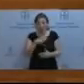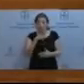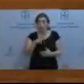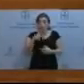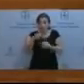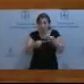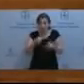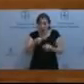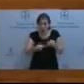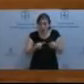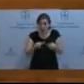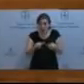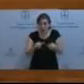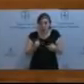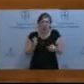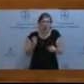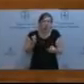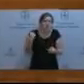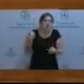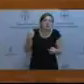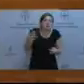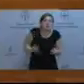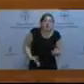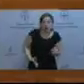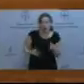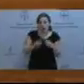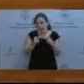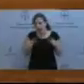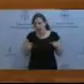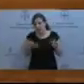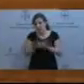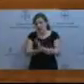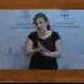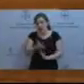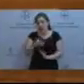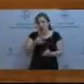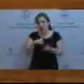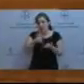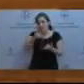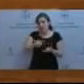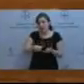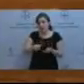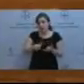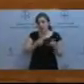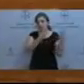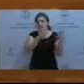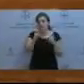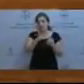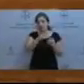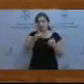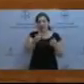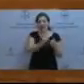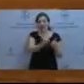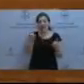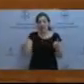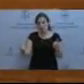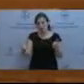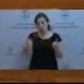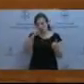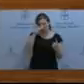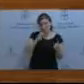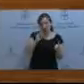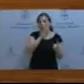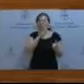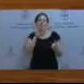familias multimillonarias asturianas, o sea, aquel matrimonio en el que sus dos miembros cobra 600 euros al mes cada uno, o aquella madre soltera